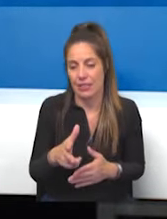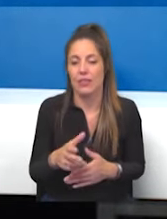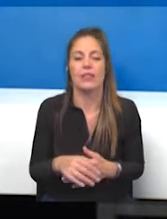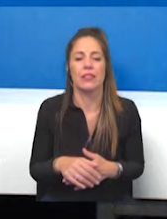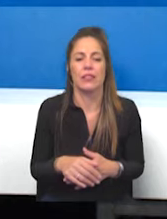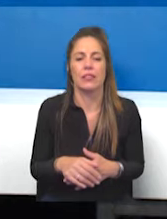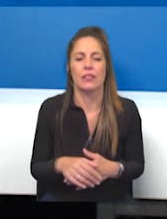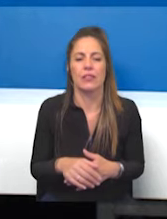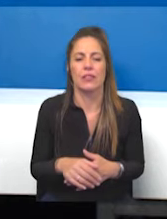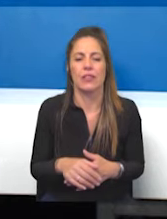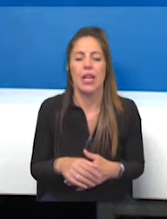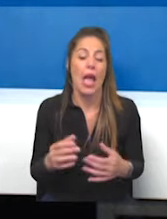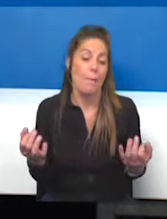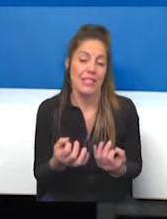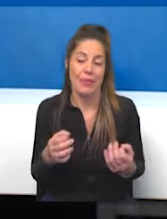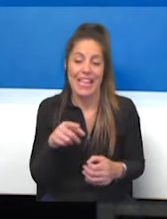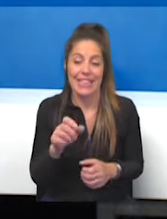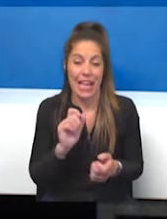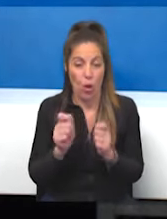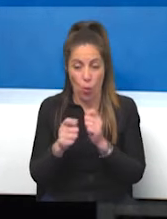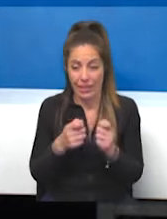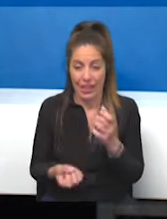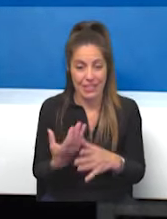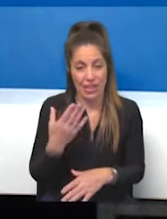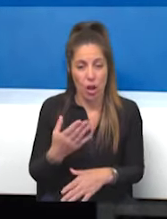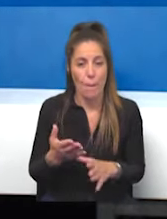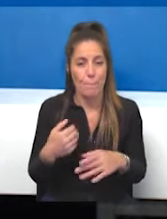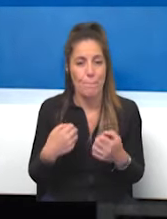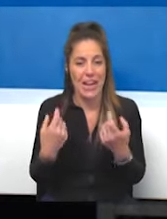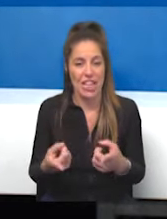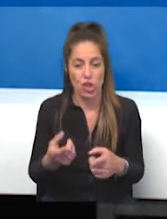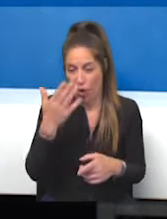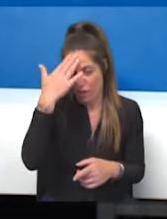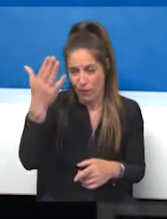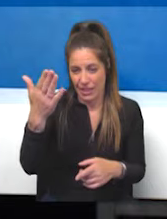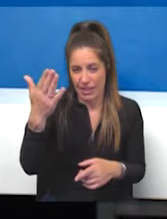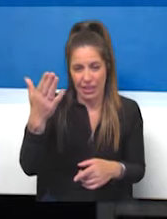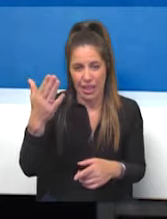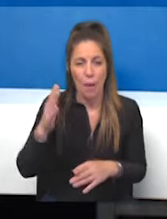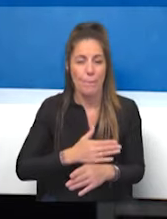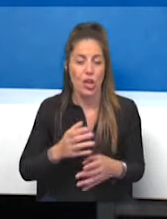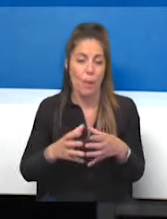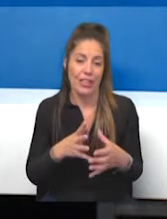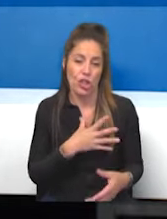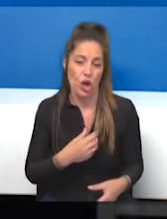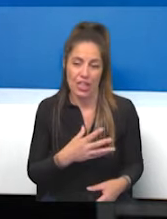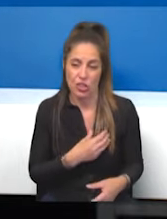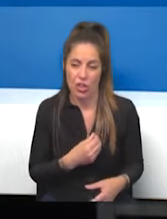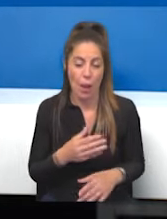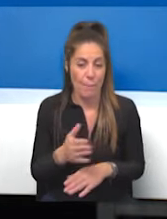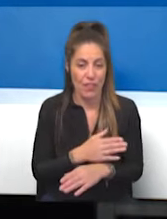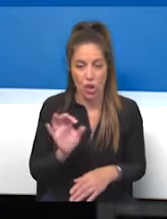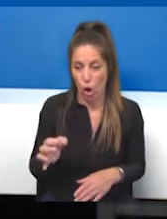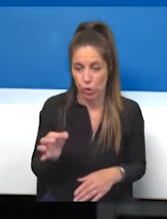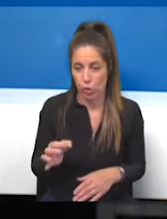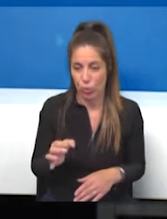eh particularmente esta encuesta que salió fue la que más le dio al frente amplio y menos al partido nacional previo al octubre